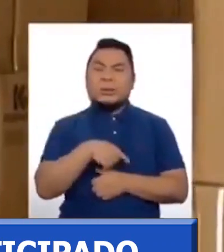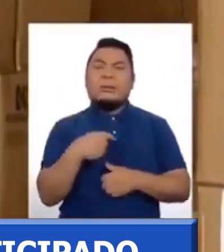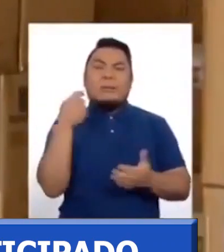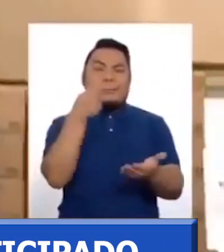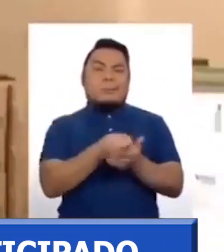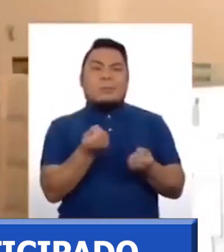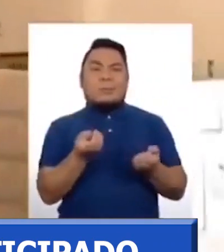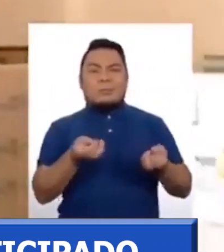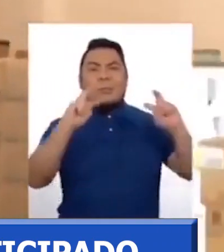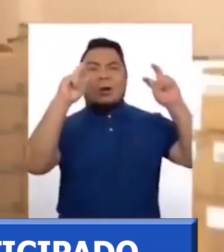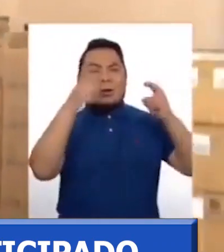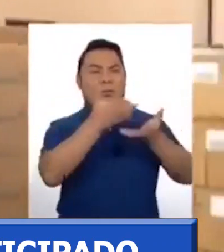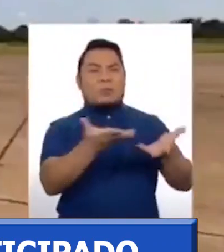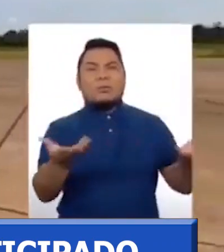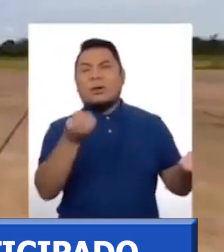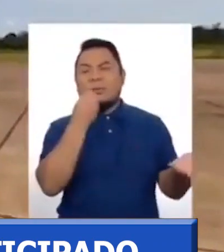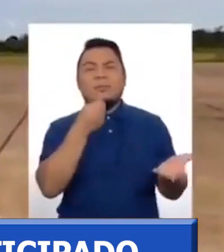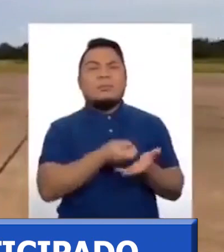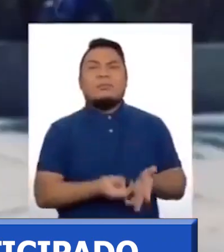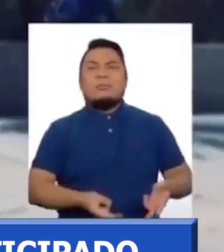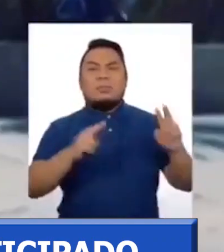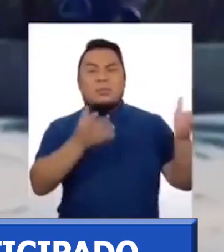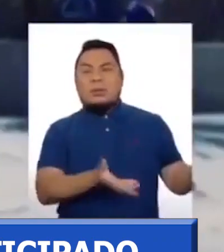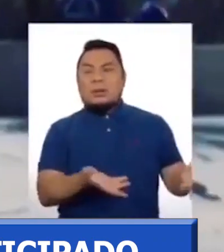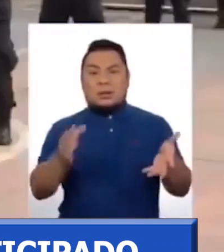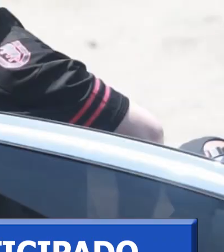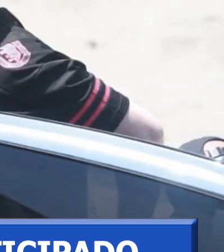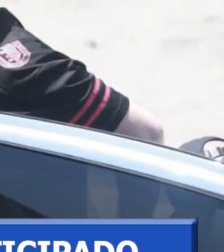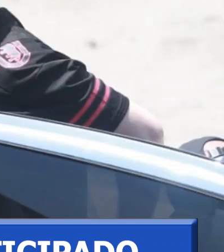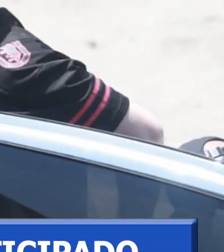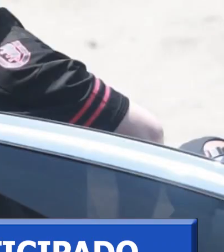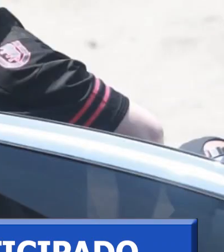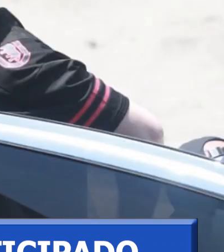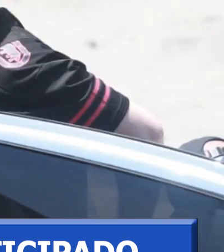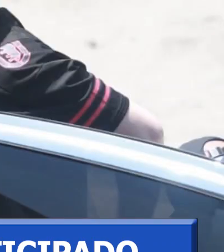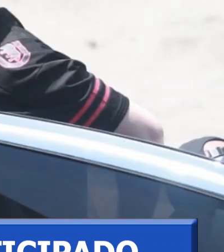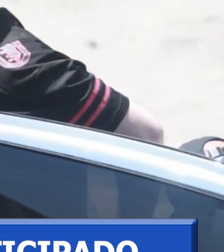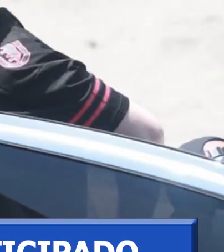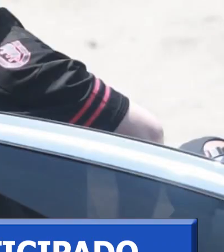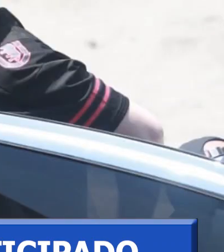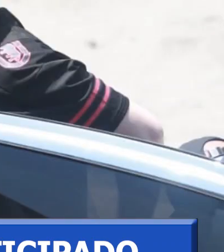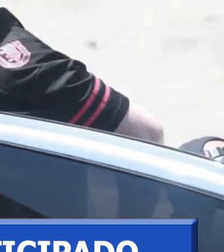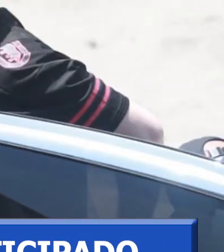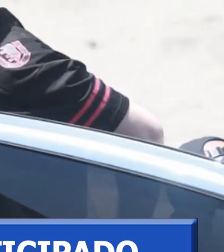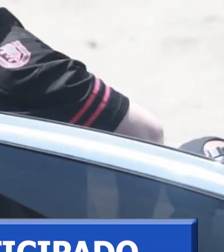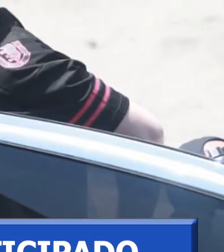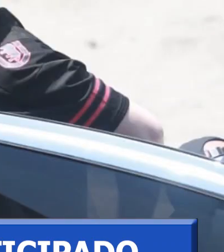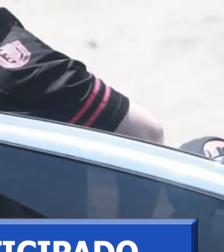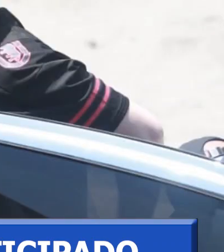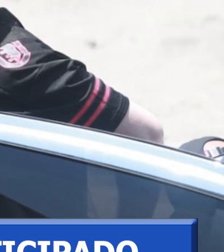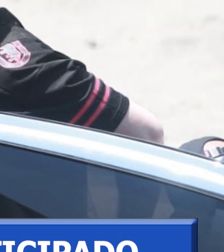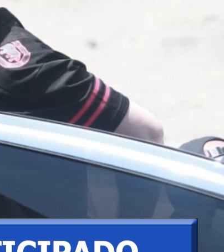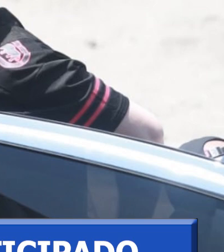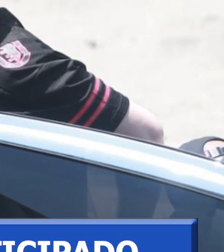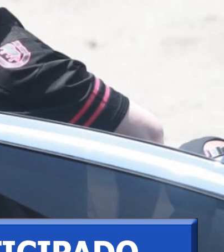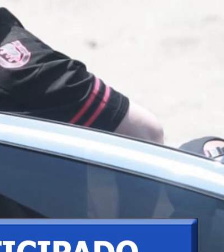sus superiores. Sobre ello, Hernández comentó el caso específico del coronel de la PNP, Rafael Sánchez Charcape, quien